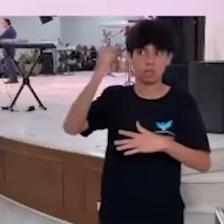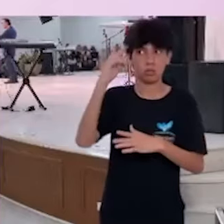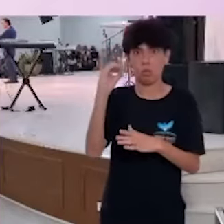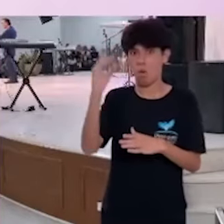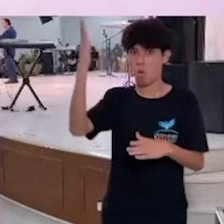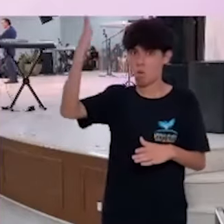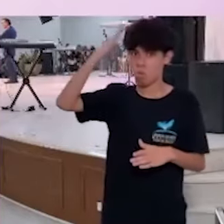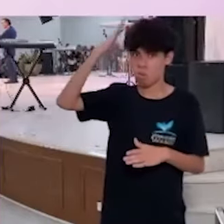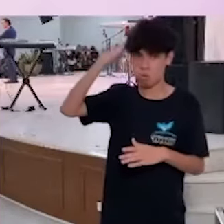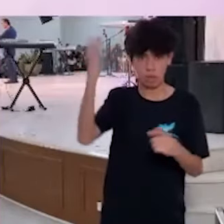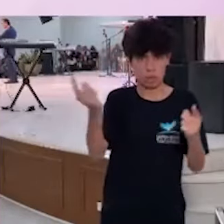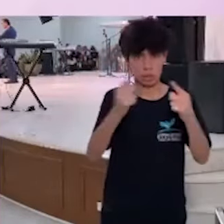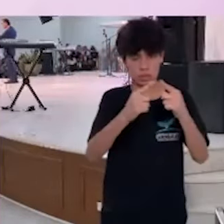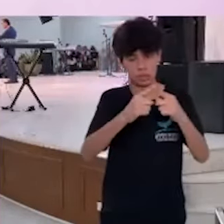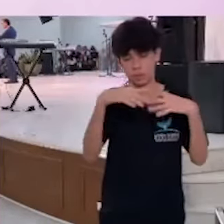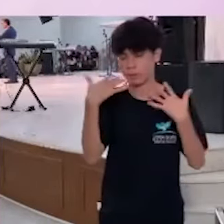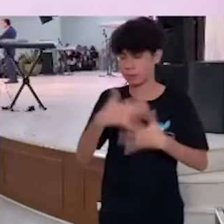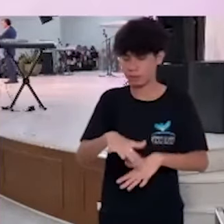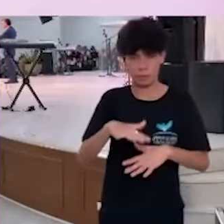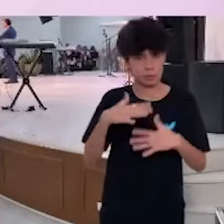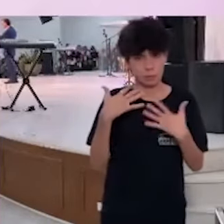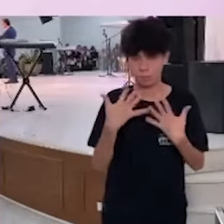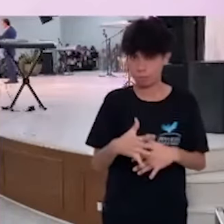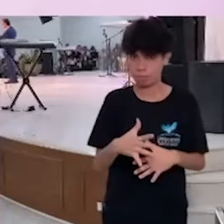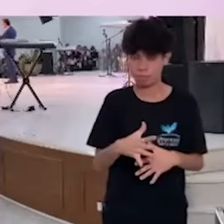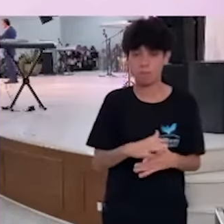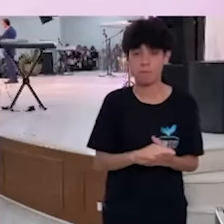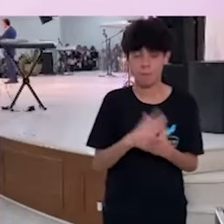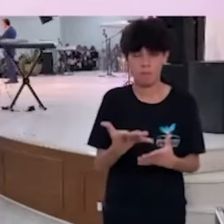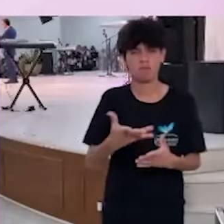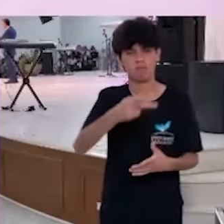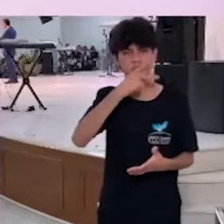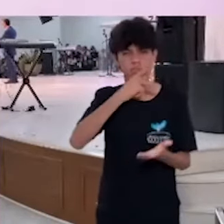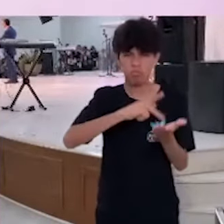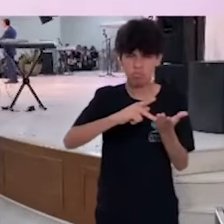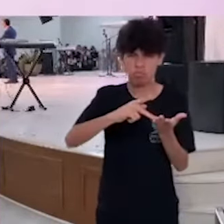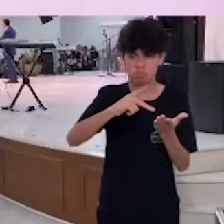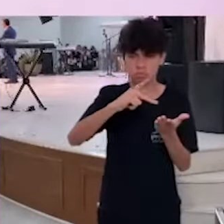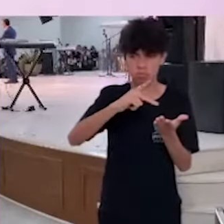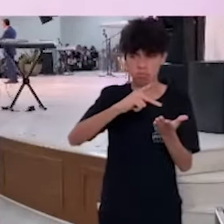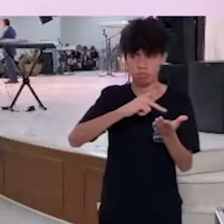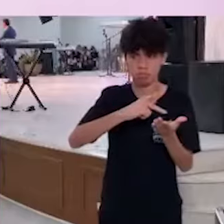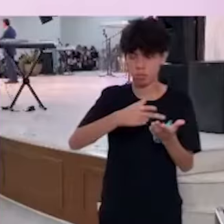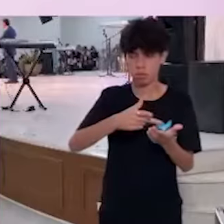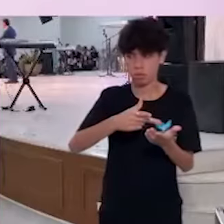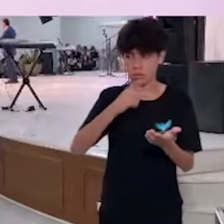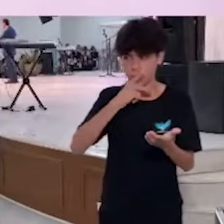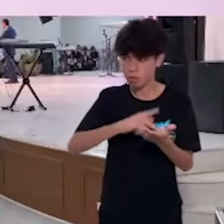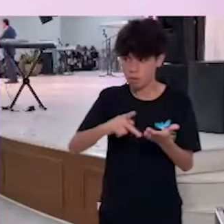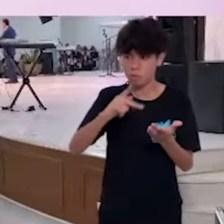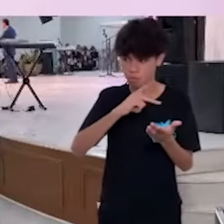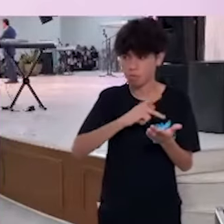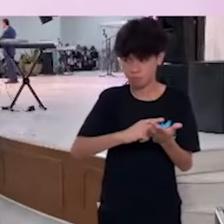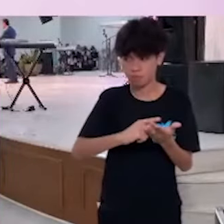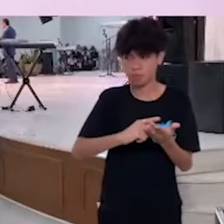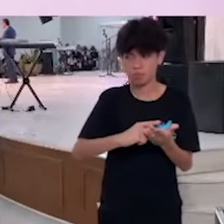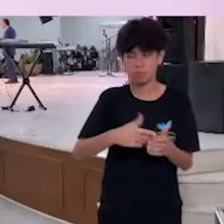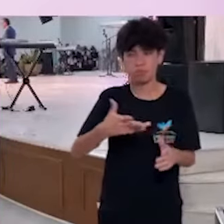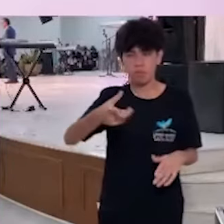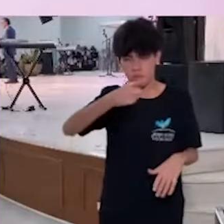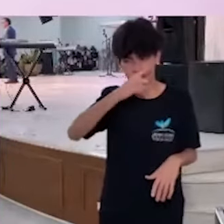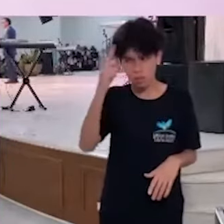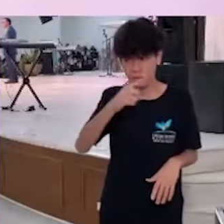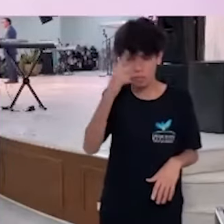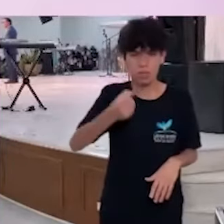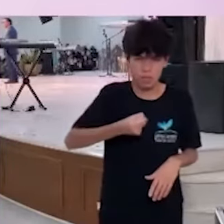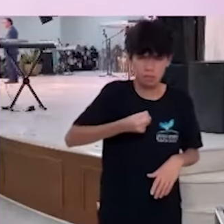en la iglesia. Y el apóstol Pablo, hermanos, nos da un mandamiento a este respecto en Primera de Tesalonicenses capítulo 5,